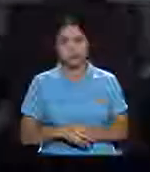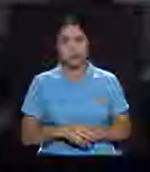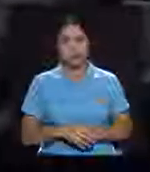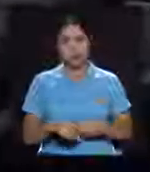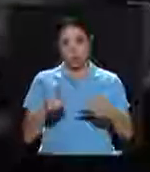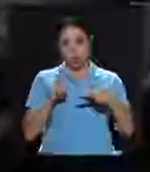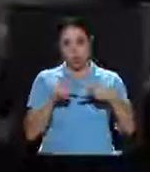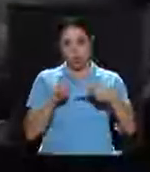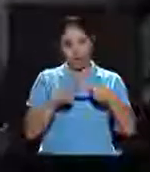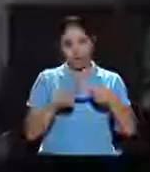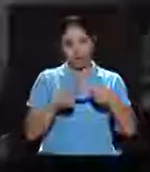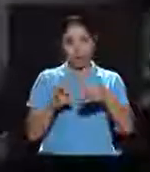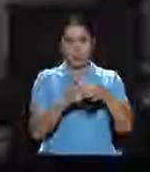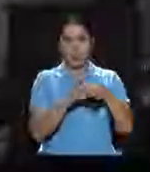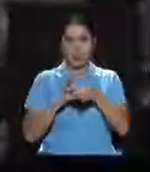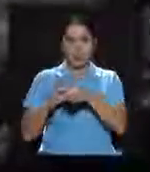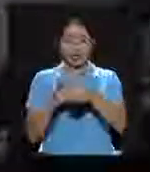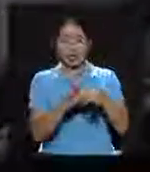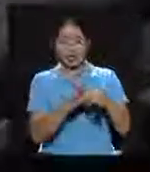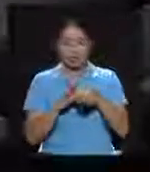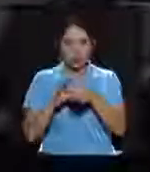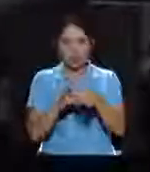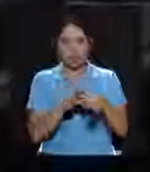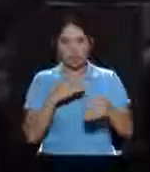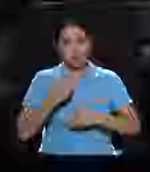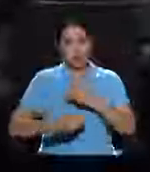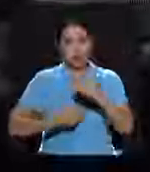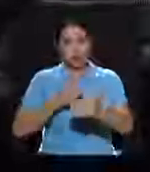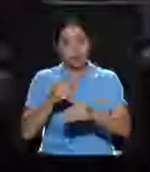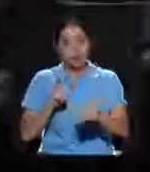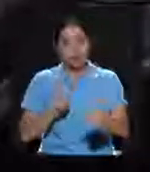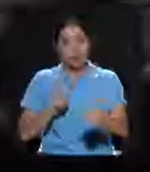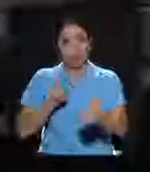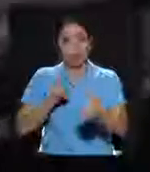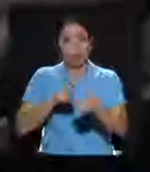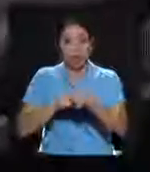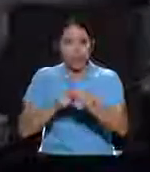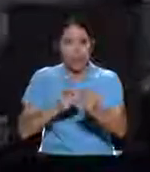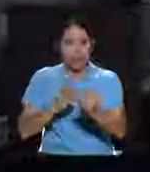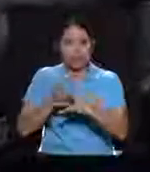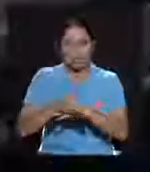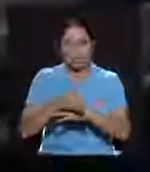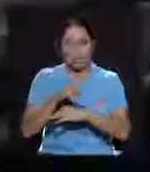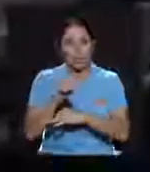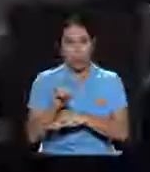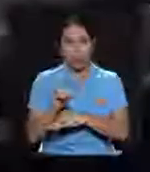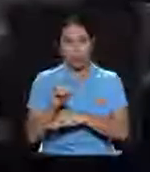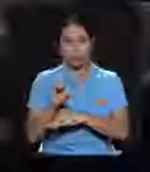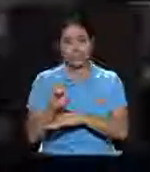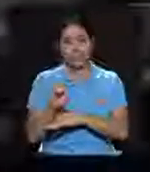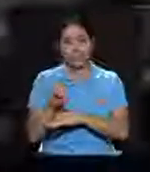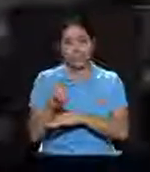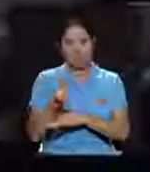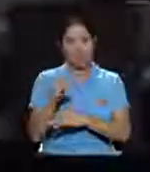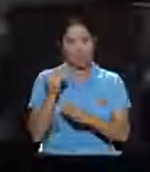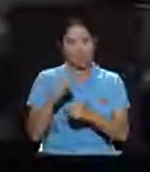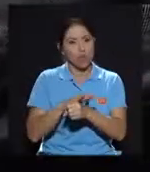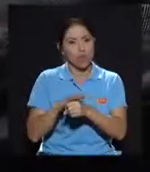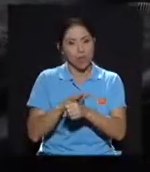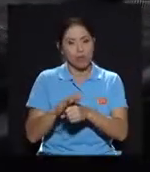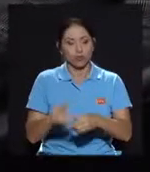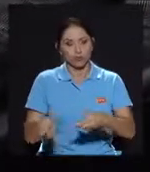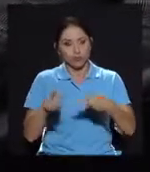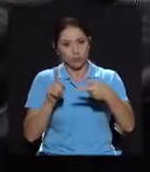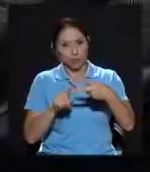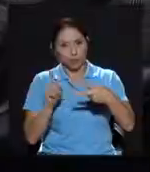y coordinación del proceso de acceso a la voz e de que nos ha mantenido muy ocupados y la otra tiene que ver con el aprovechamiento